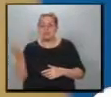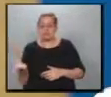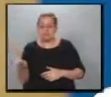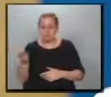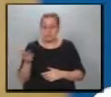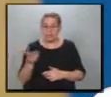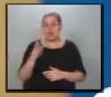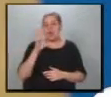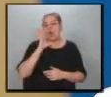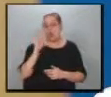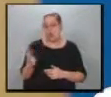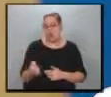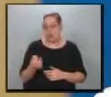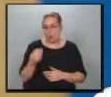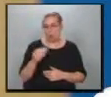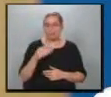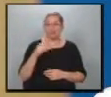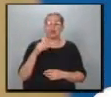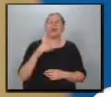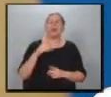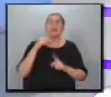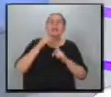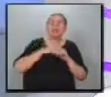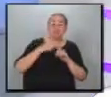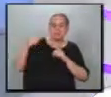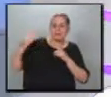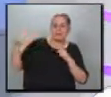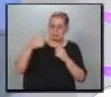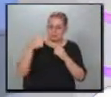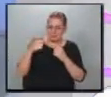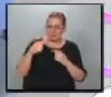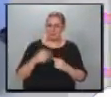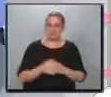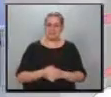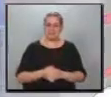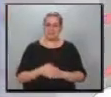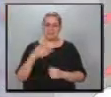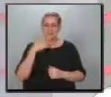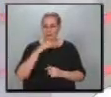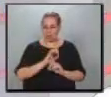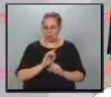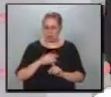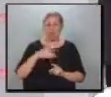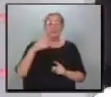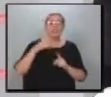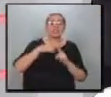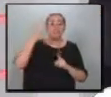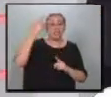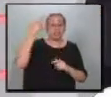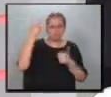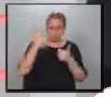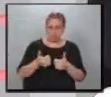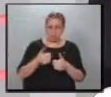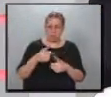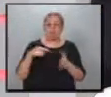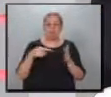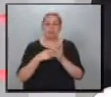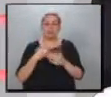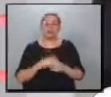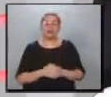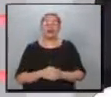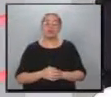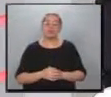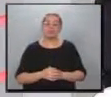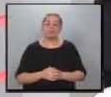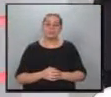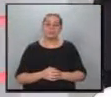tenés un registro que no va con el vino, ni siquiera tinto, ¿no? 18 grados está bien. Pero no hay que temer, para redondear